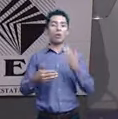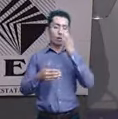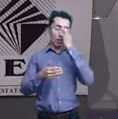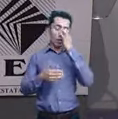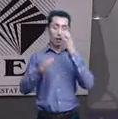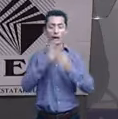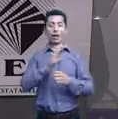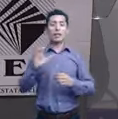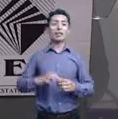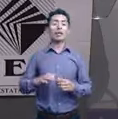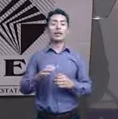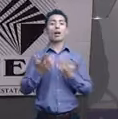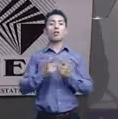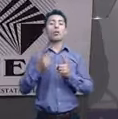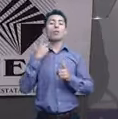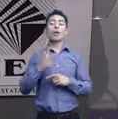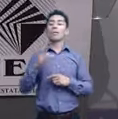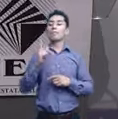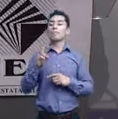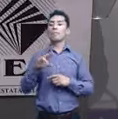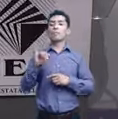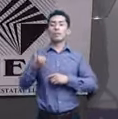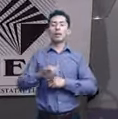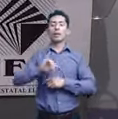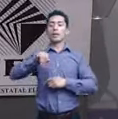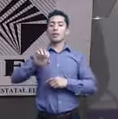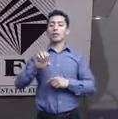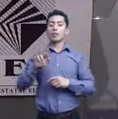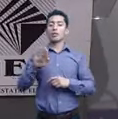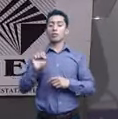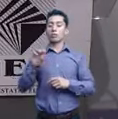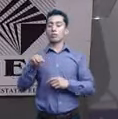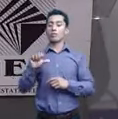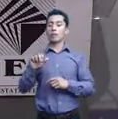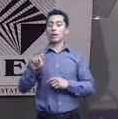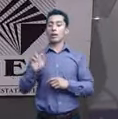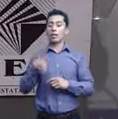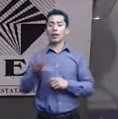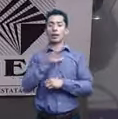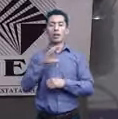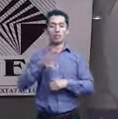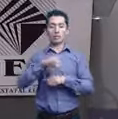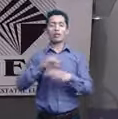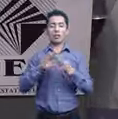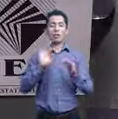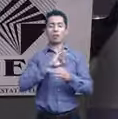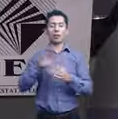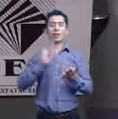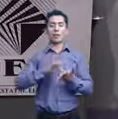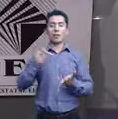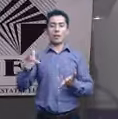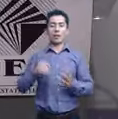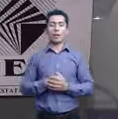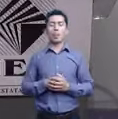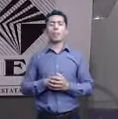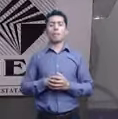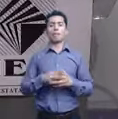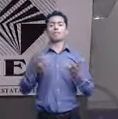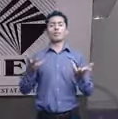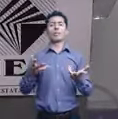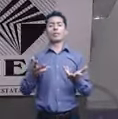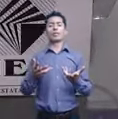el candidato del Partido Revolucionario Institucional, Jesús Martín Guzmán Hernández. Candidato, tiene la palabra. Gracias. Llevaremos